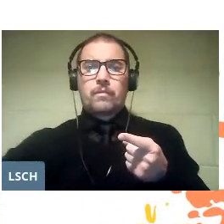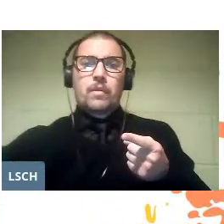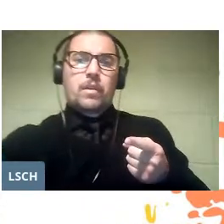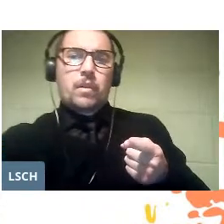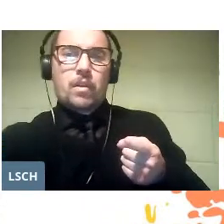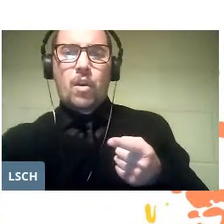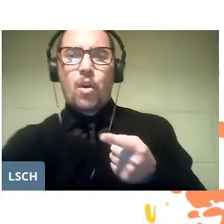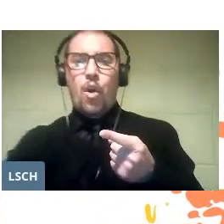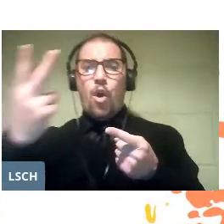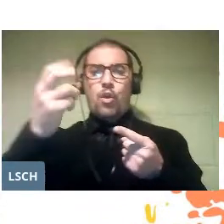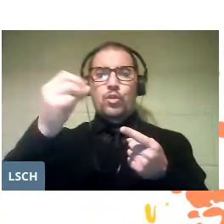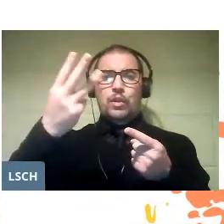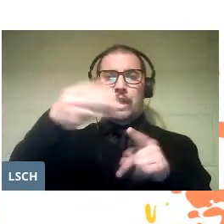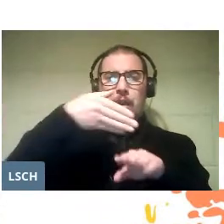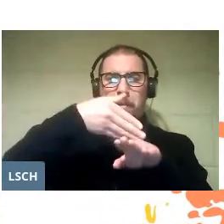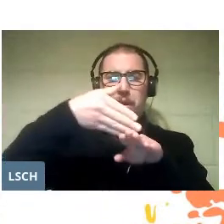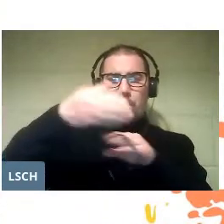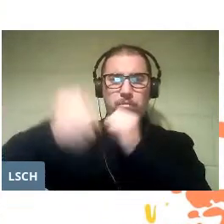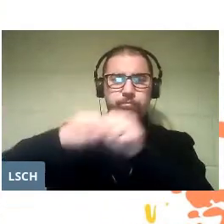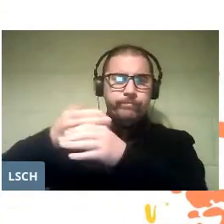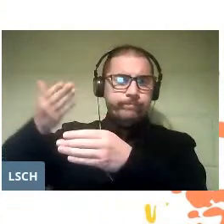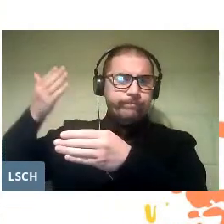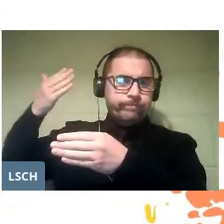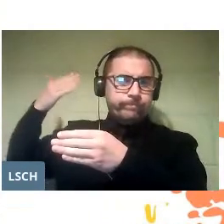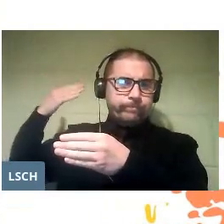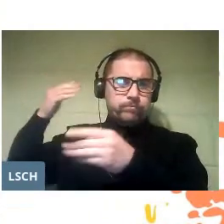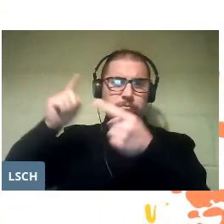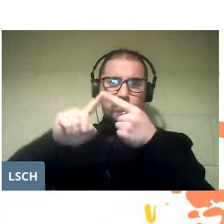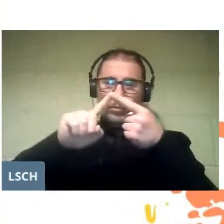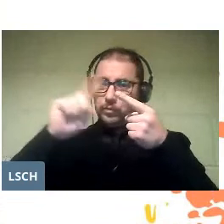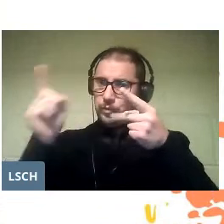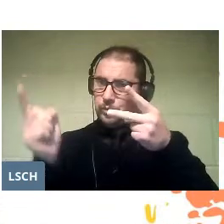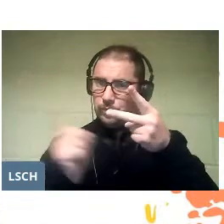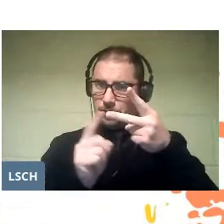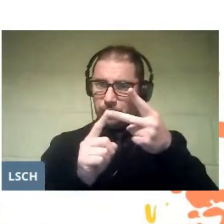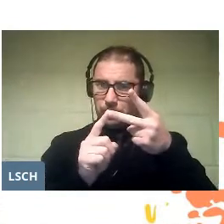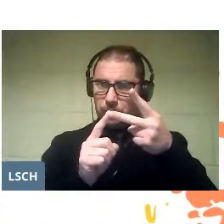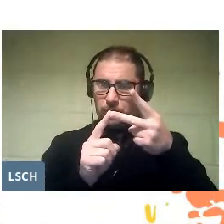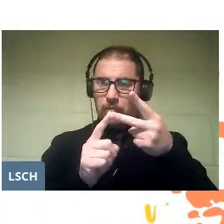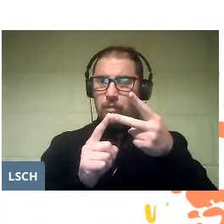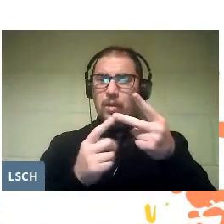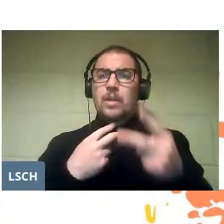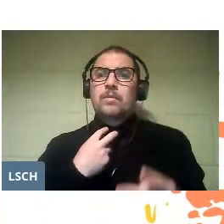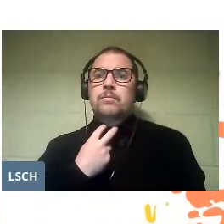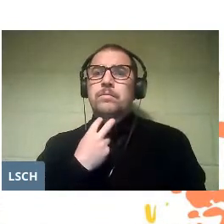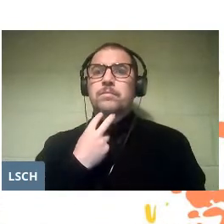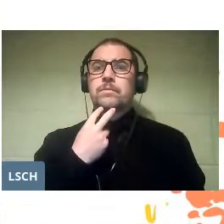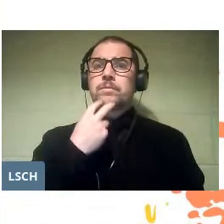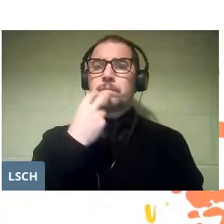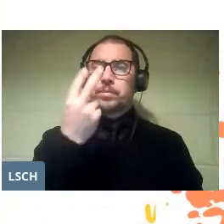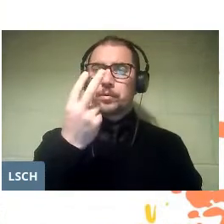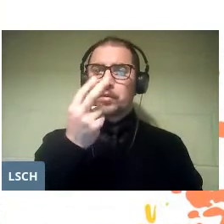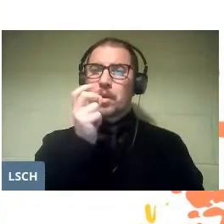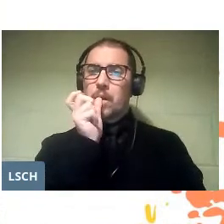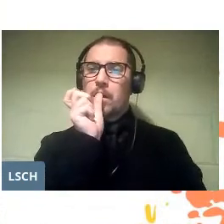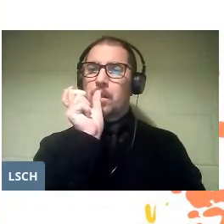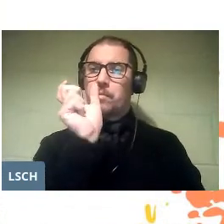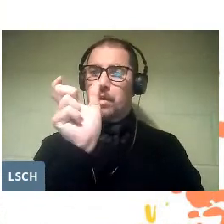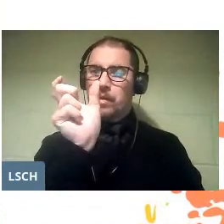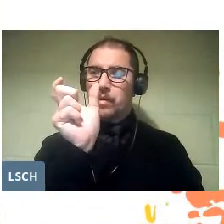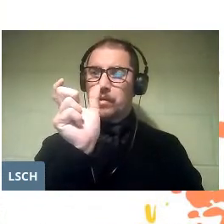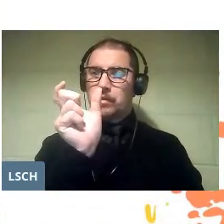años. Y otro salto cuántico es el de la palabra, que permite al